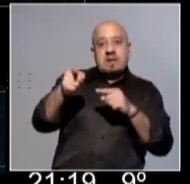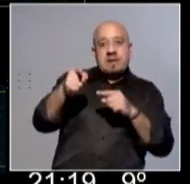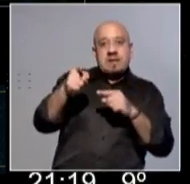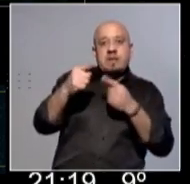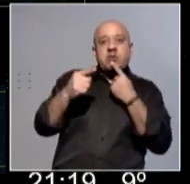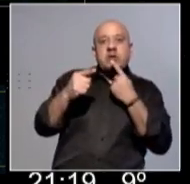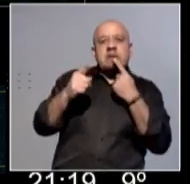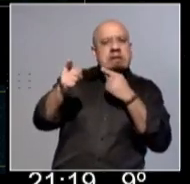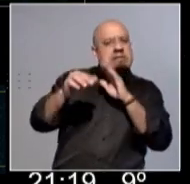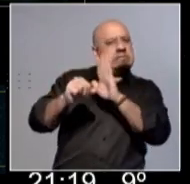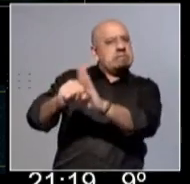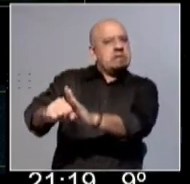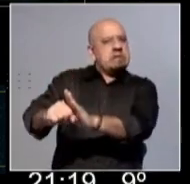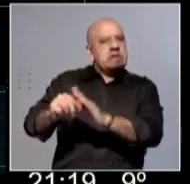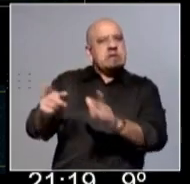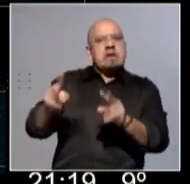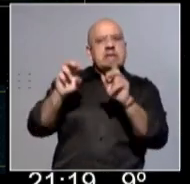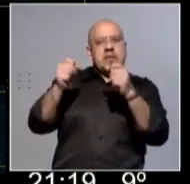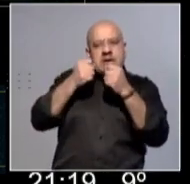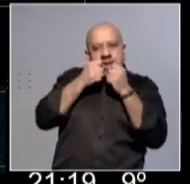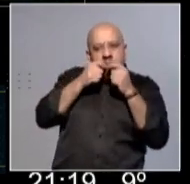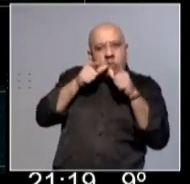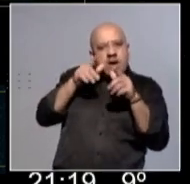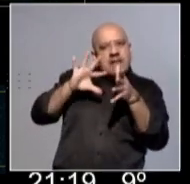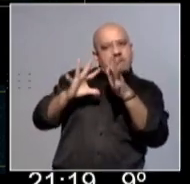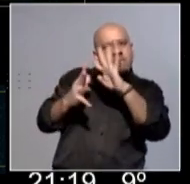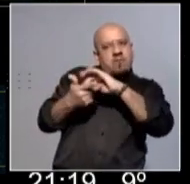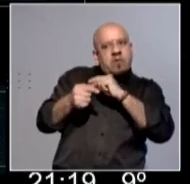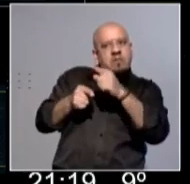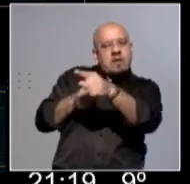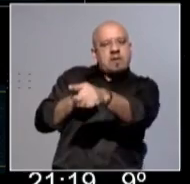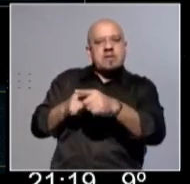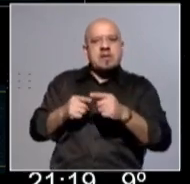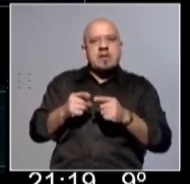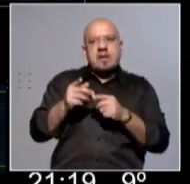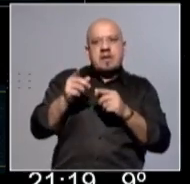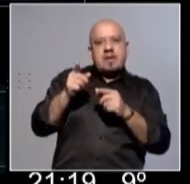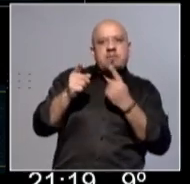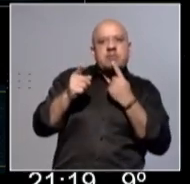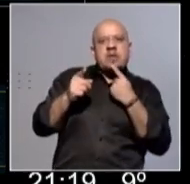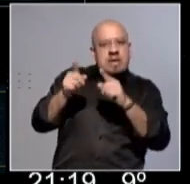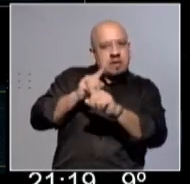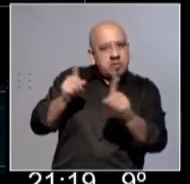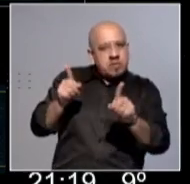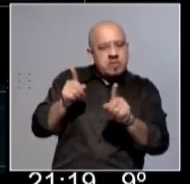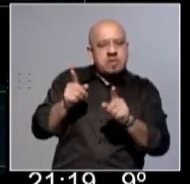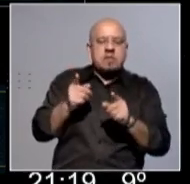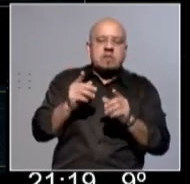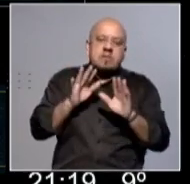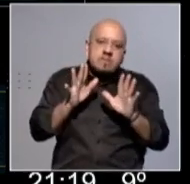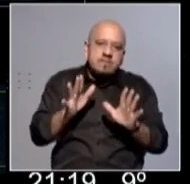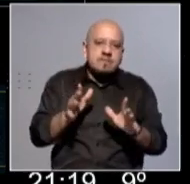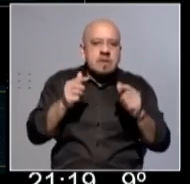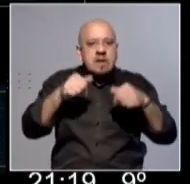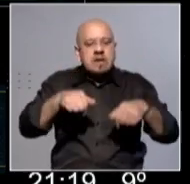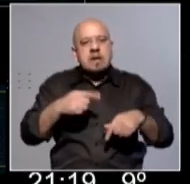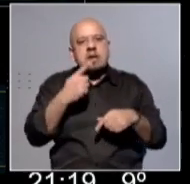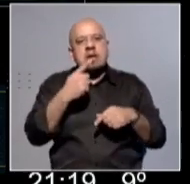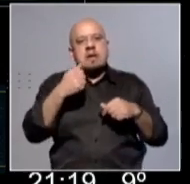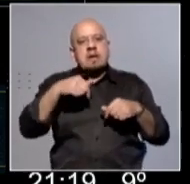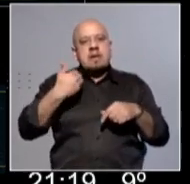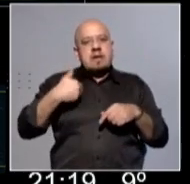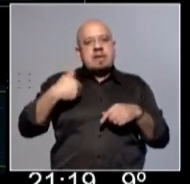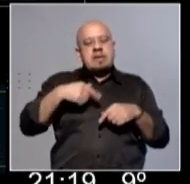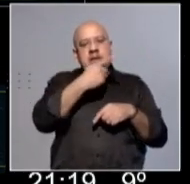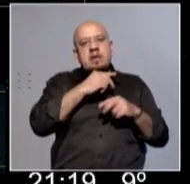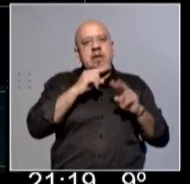Claro, exacto. Negando el lenguaje político, negando... Lo apolítico sería de una manera. Exactamente. A ver, que es una forma, acá es muy común, digamos, el